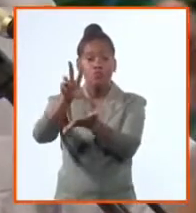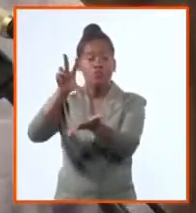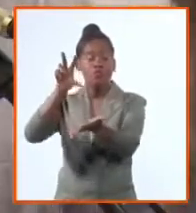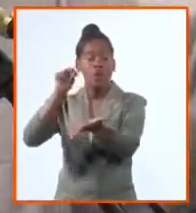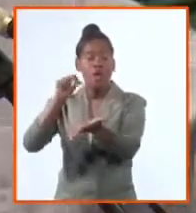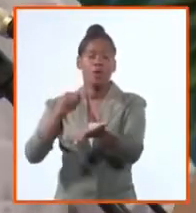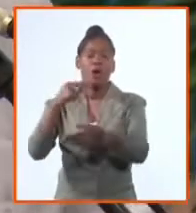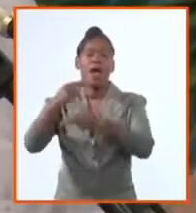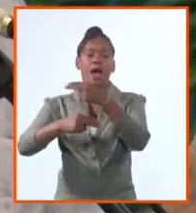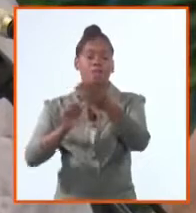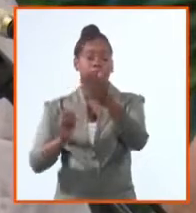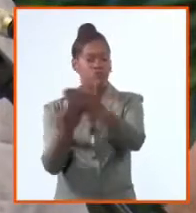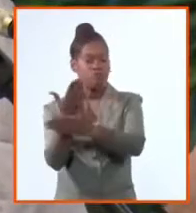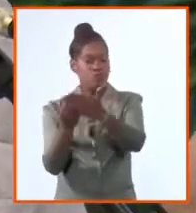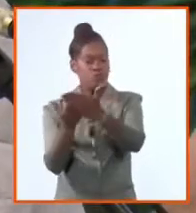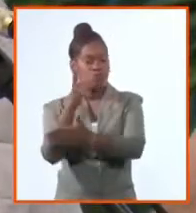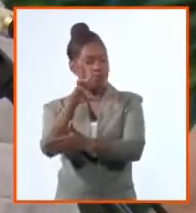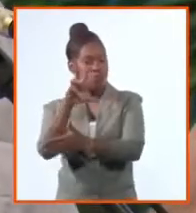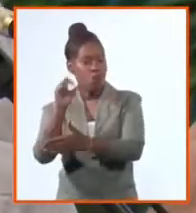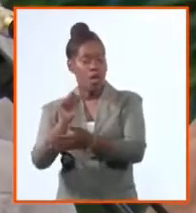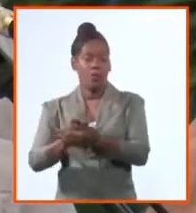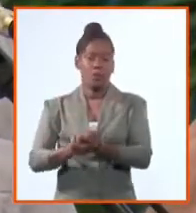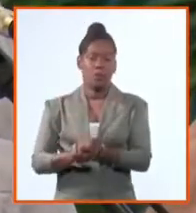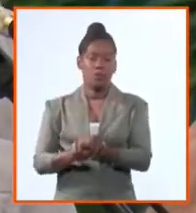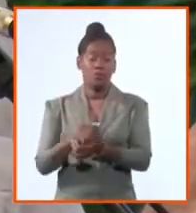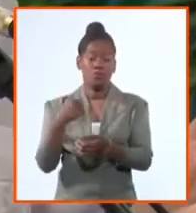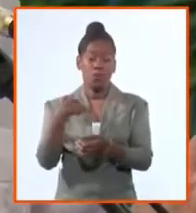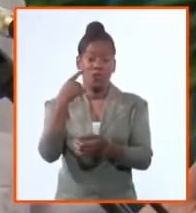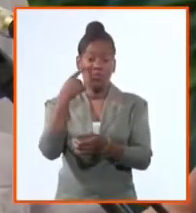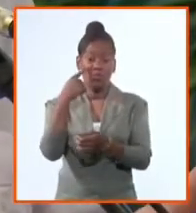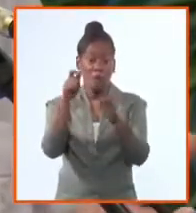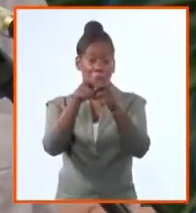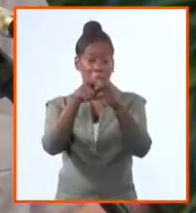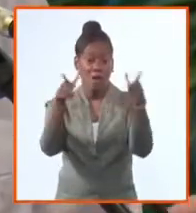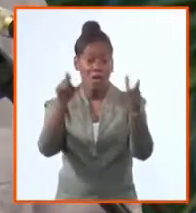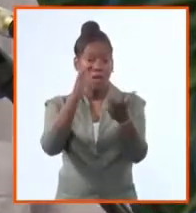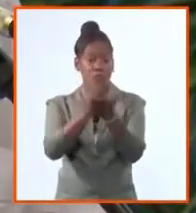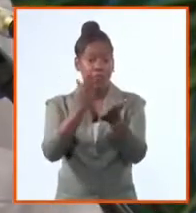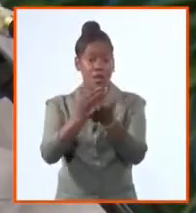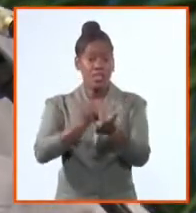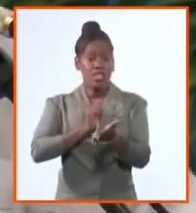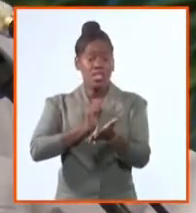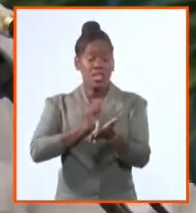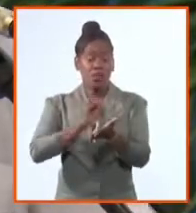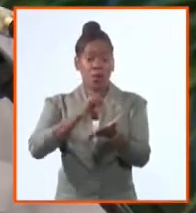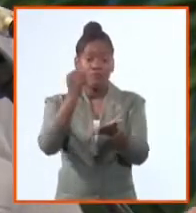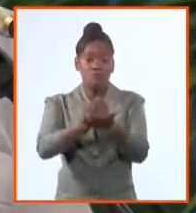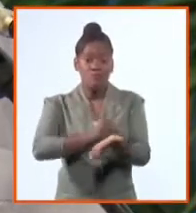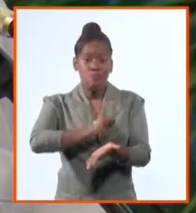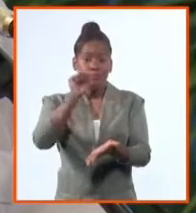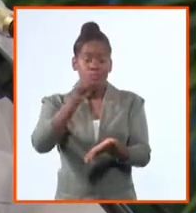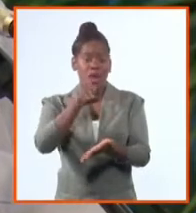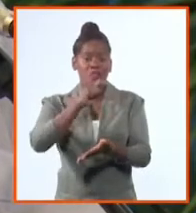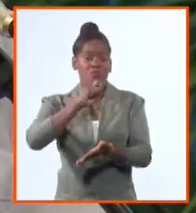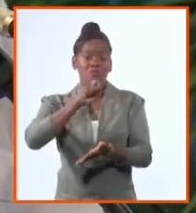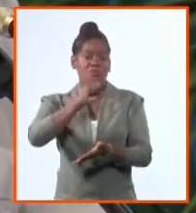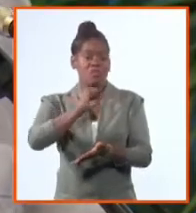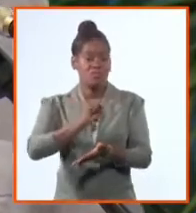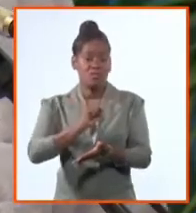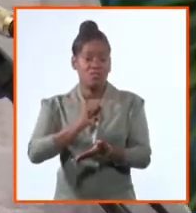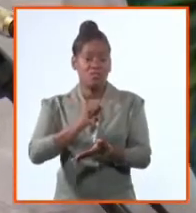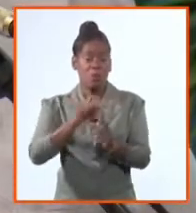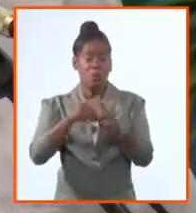marxismo, tomaron de internet las peores referencias del marxismo. Y uno decía, ¿pero de dónde tú sacaste esto? No, eso es lo que dice